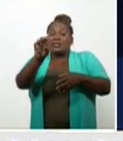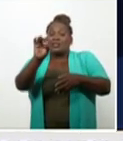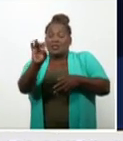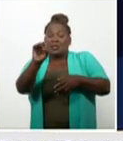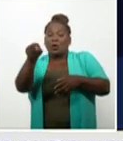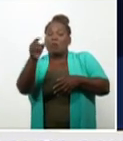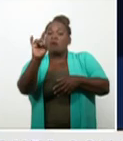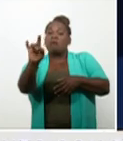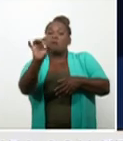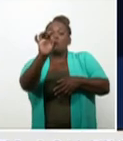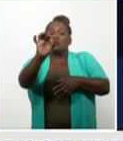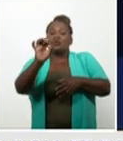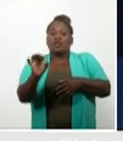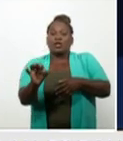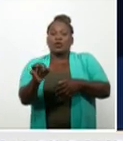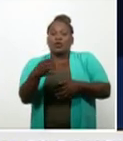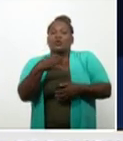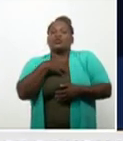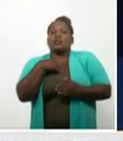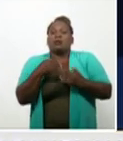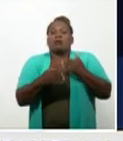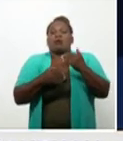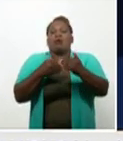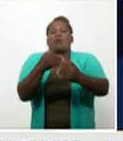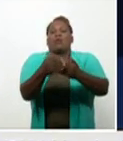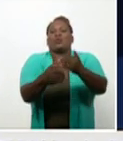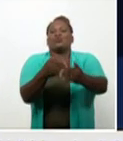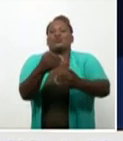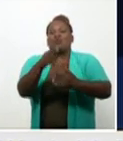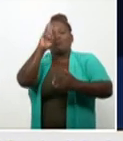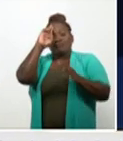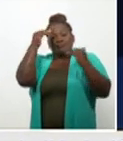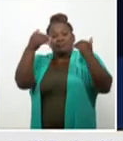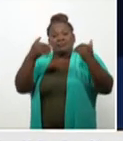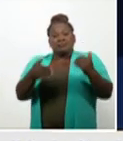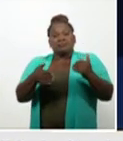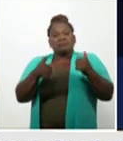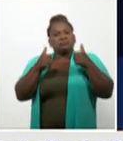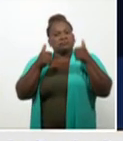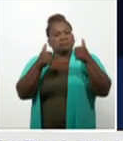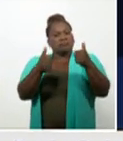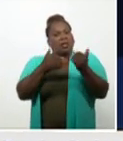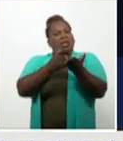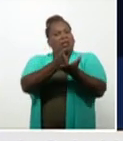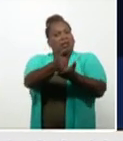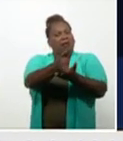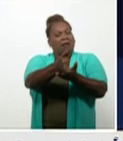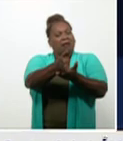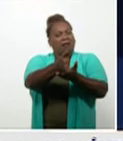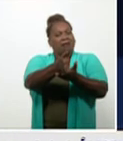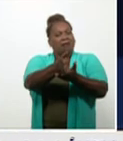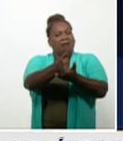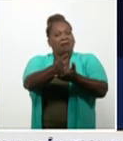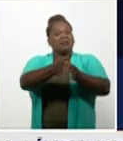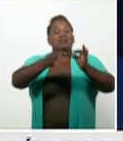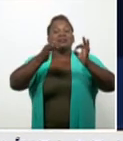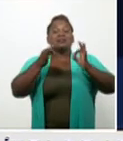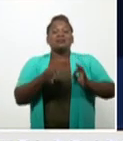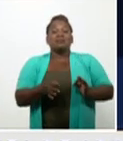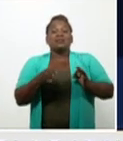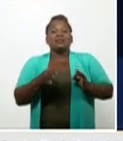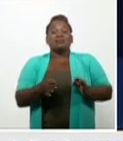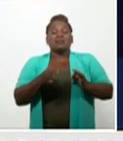97,9%, tienen una evolución clínica estable. Siempre